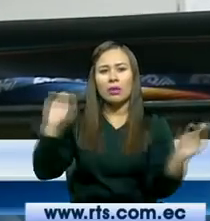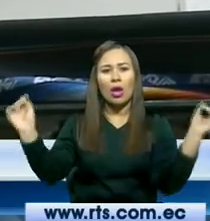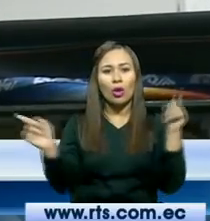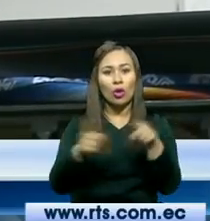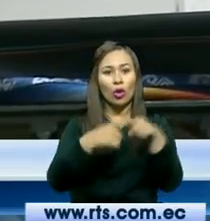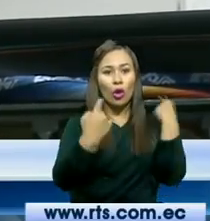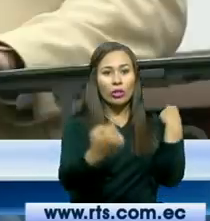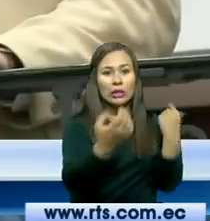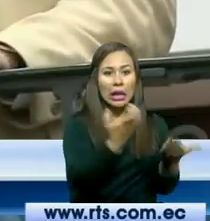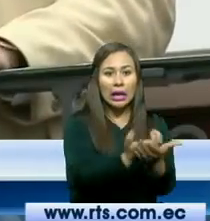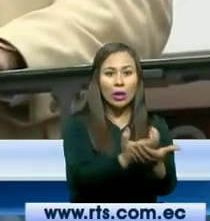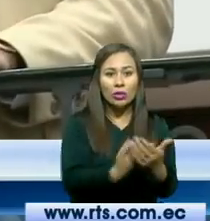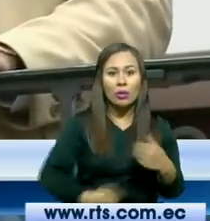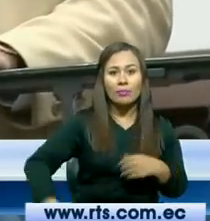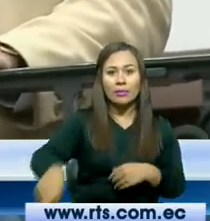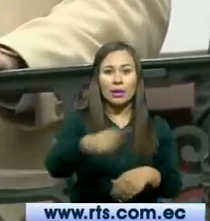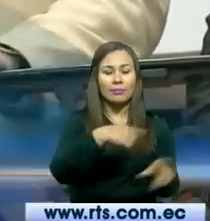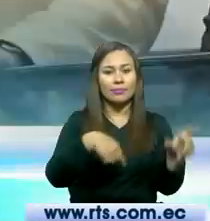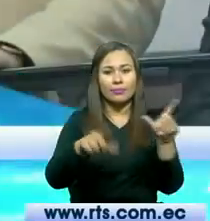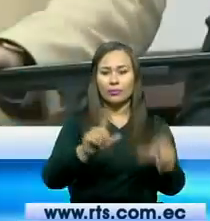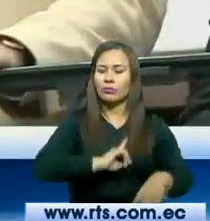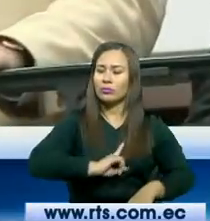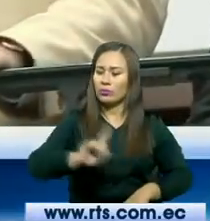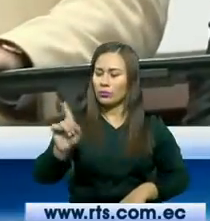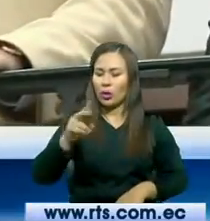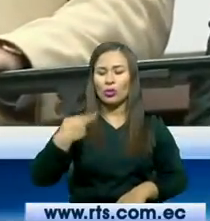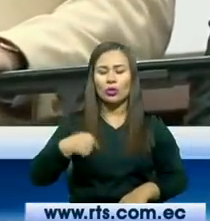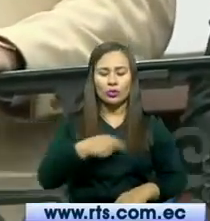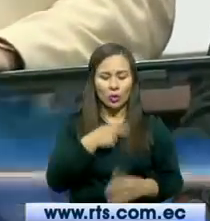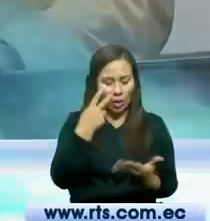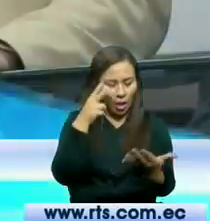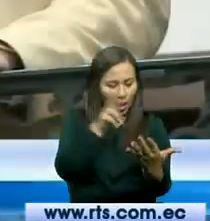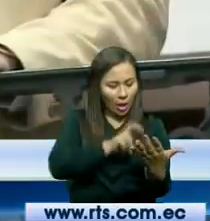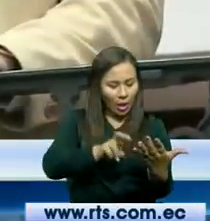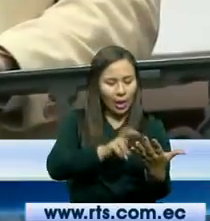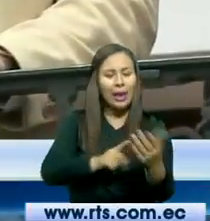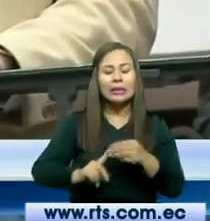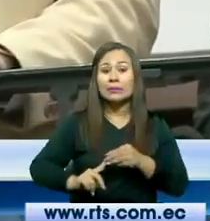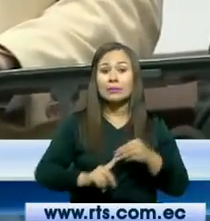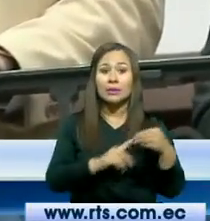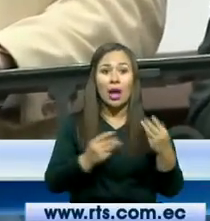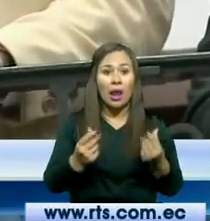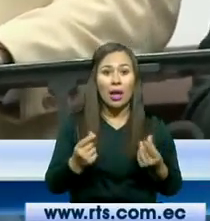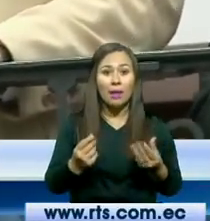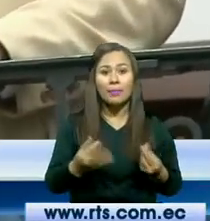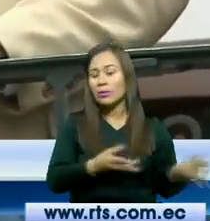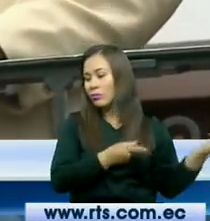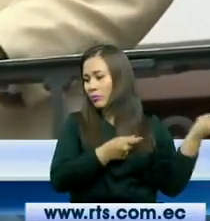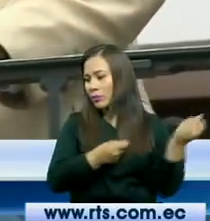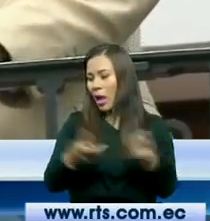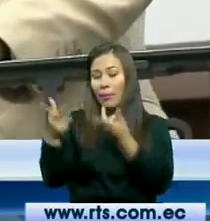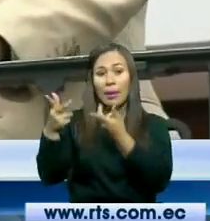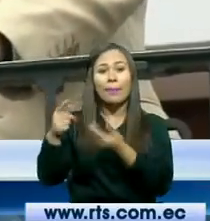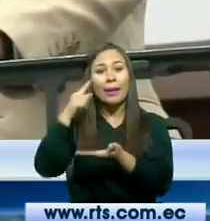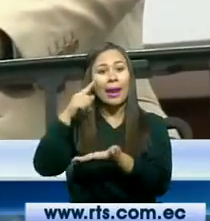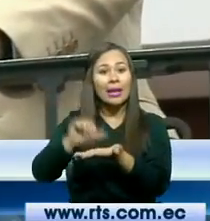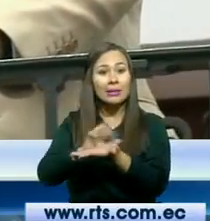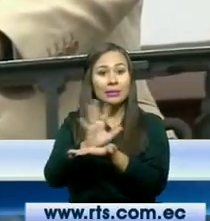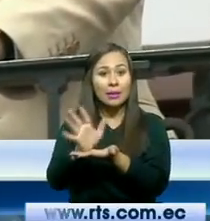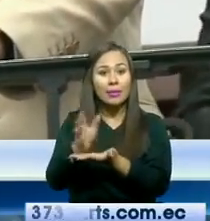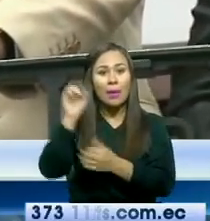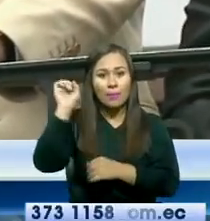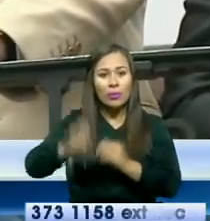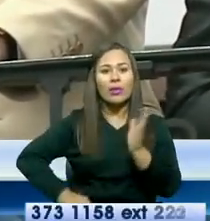economía popular. Generaremos un tratamiento especial, ágil y expedito para que no más allá